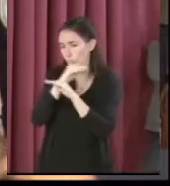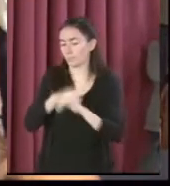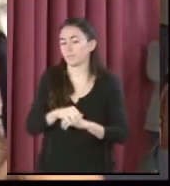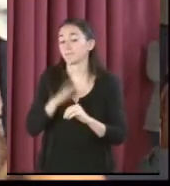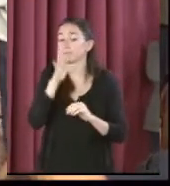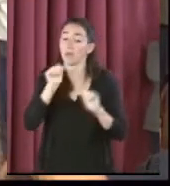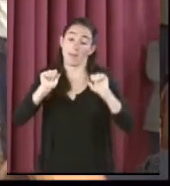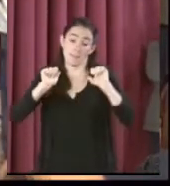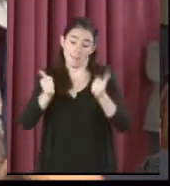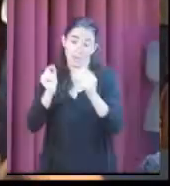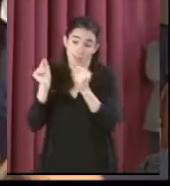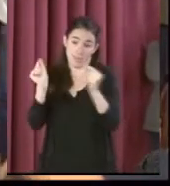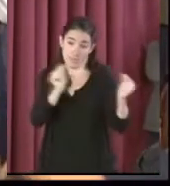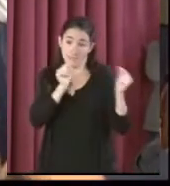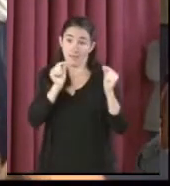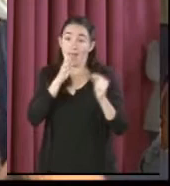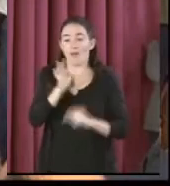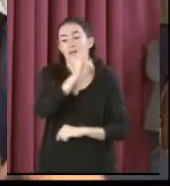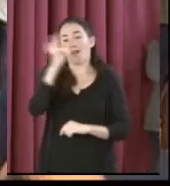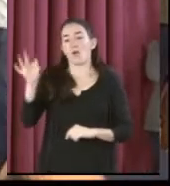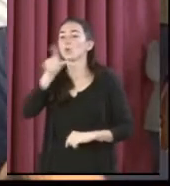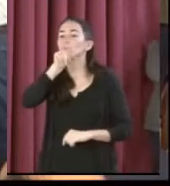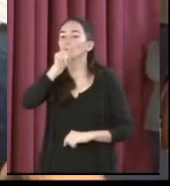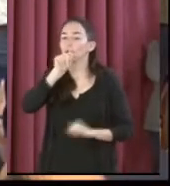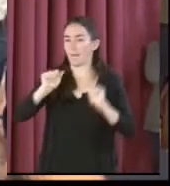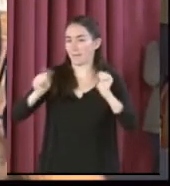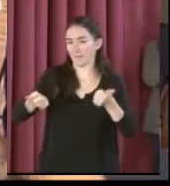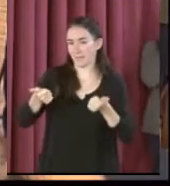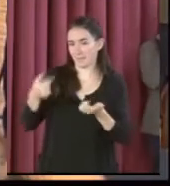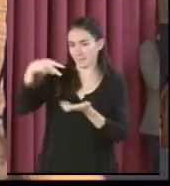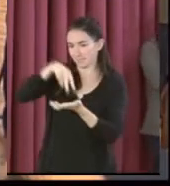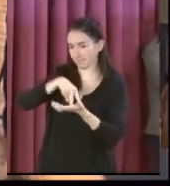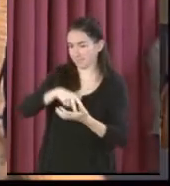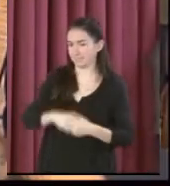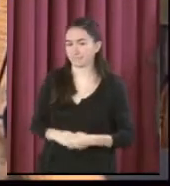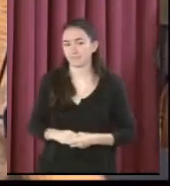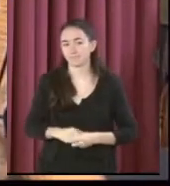a comenzar y para ello tiene la palabra la alcaldesa de Logroño, Cuca Gamarra.